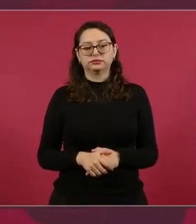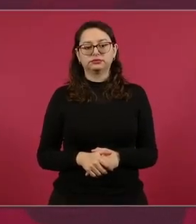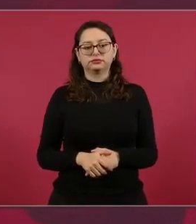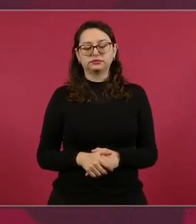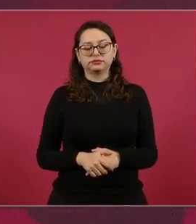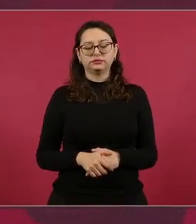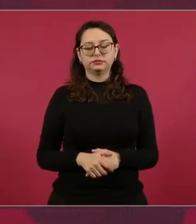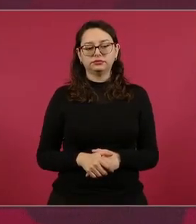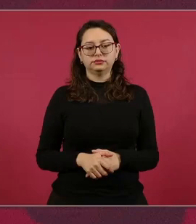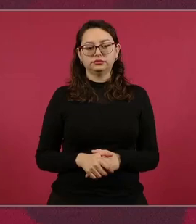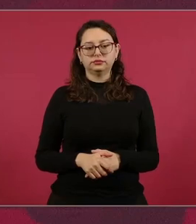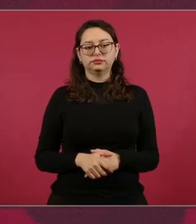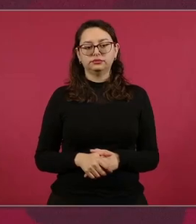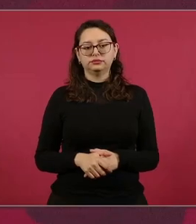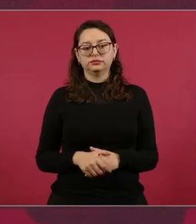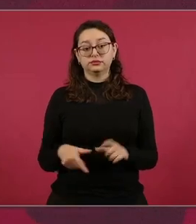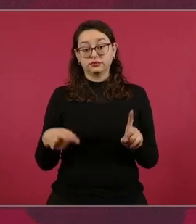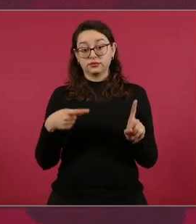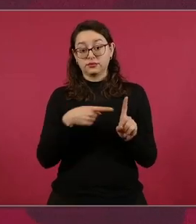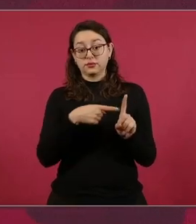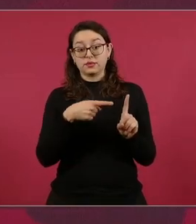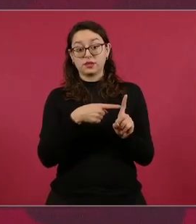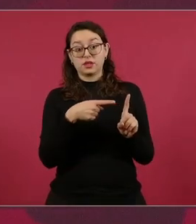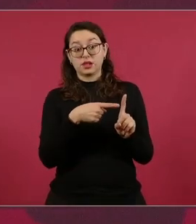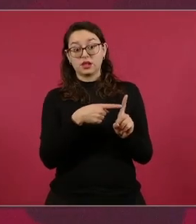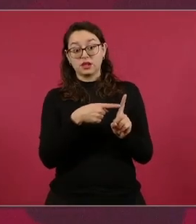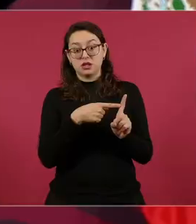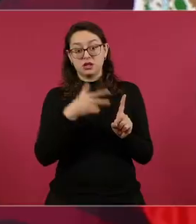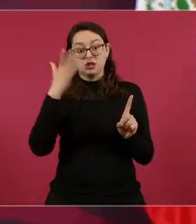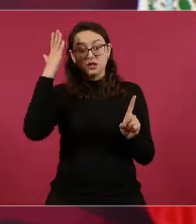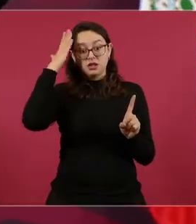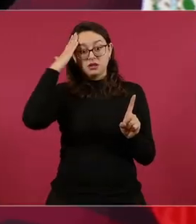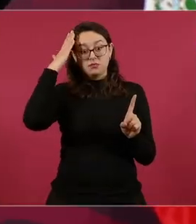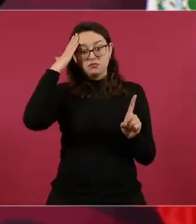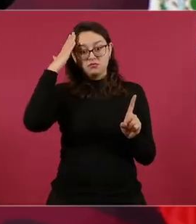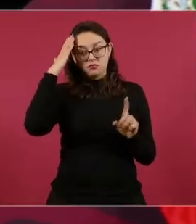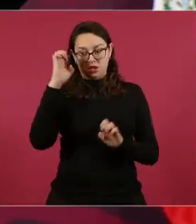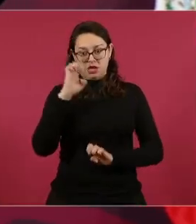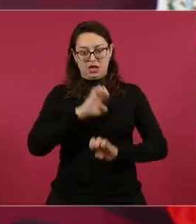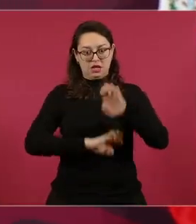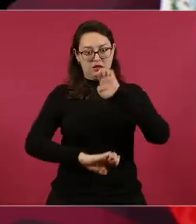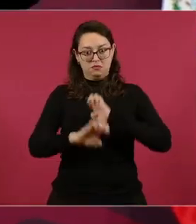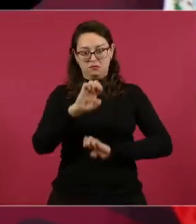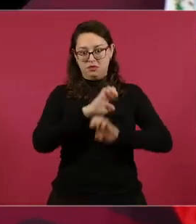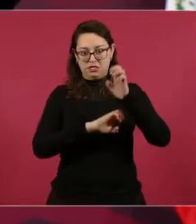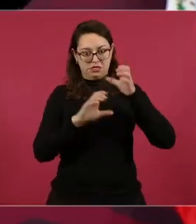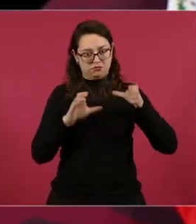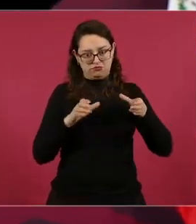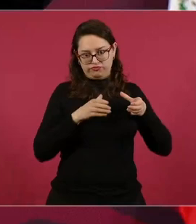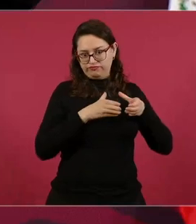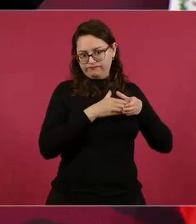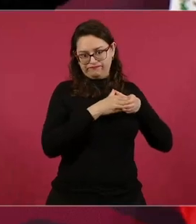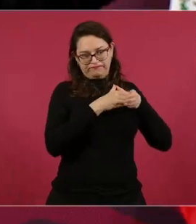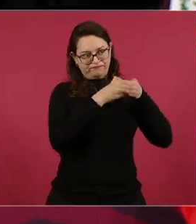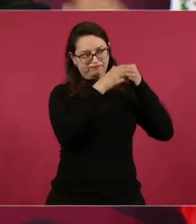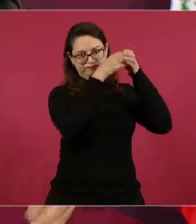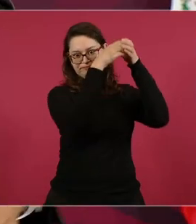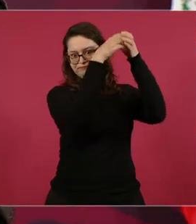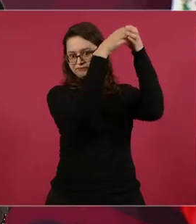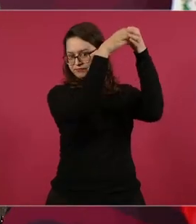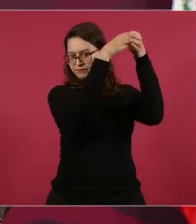de los dirigentes empresariales, de la cúpula